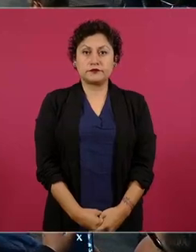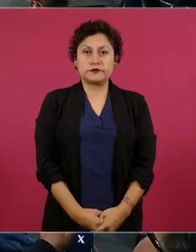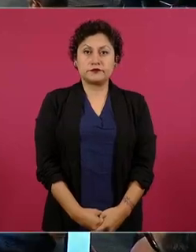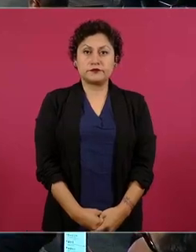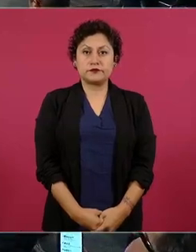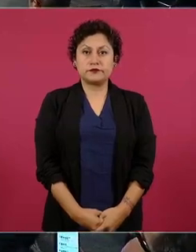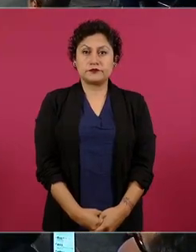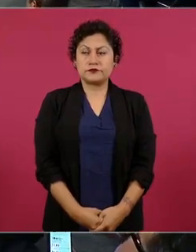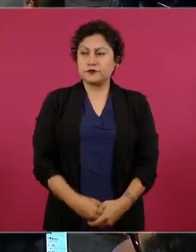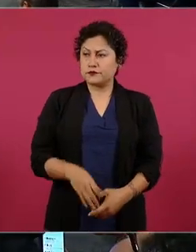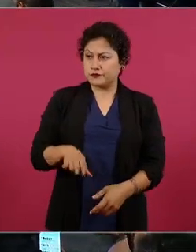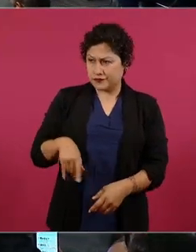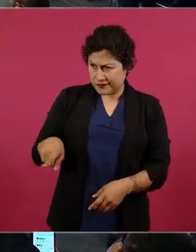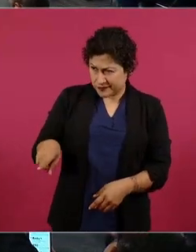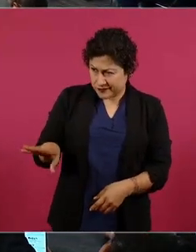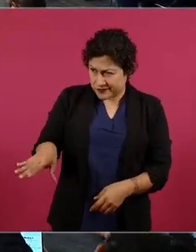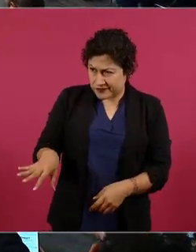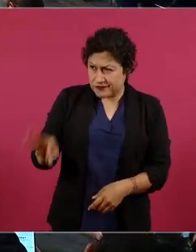A ver si está.